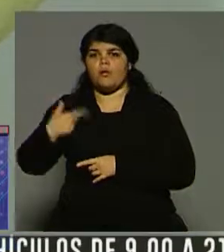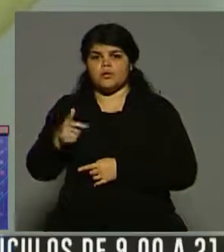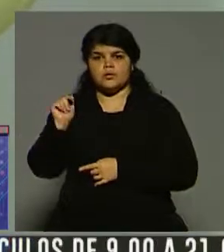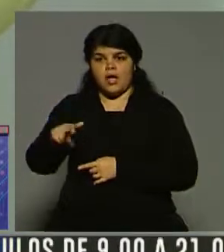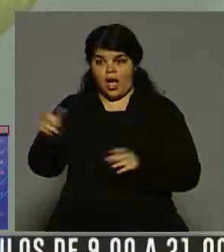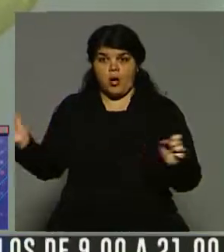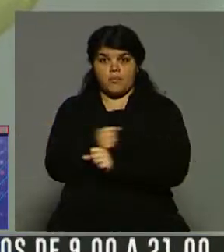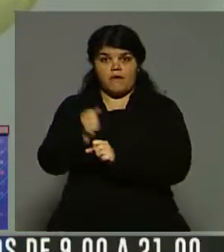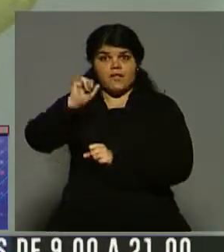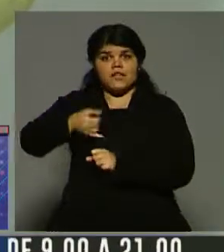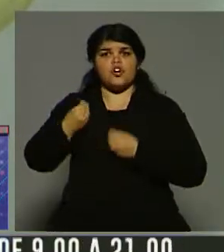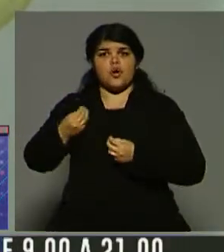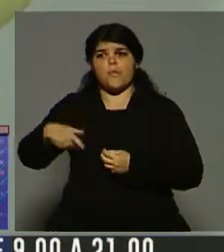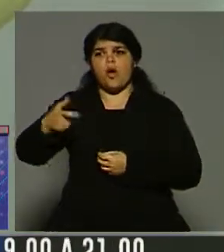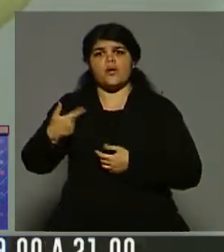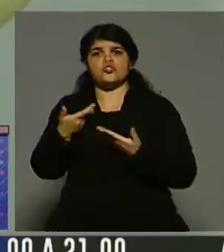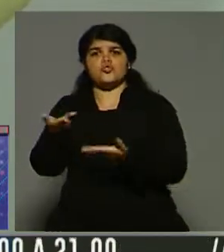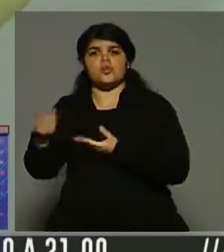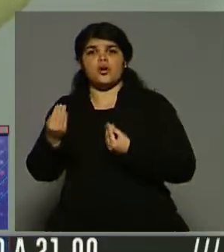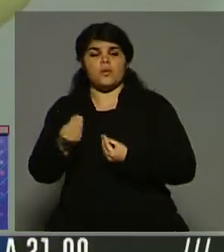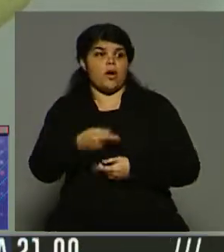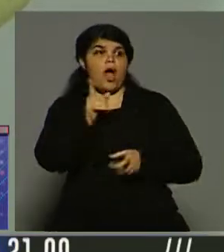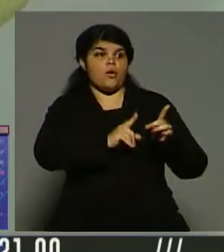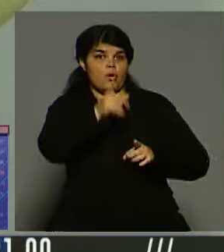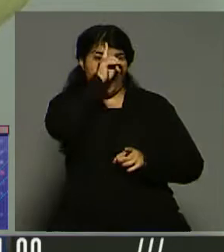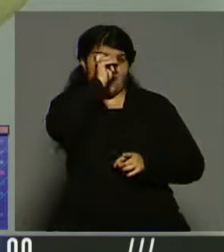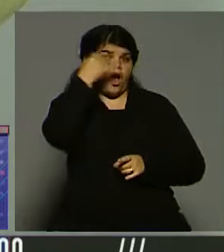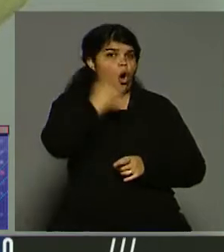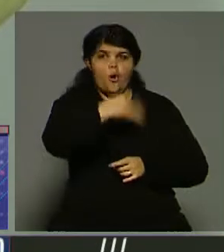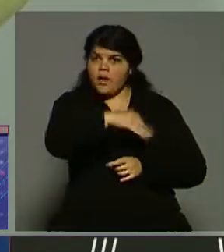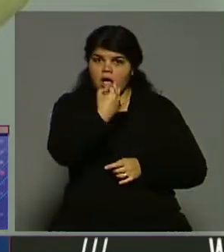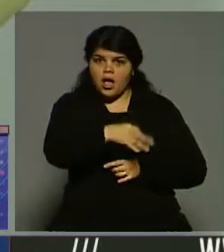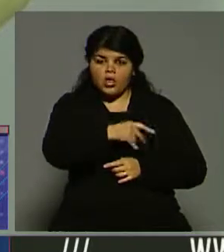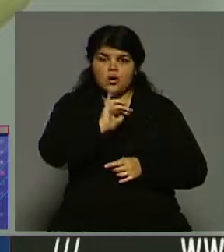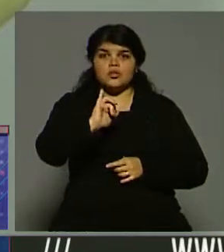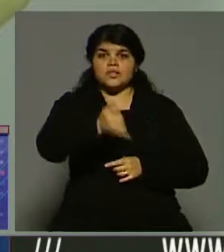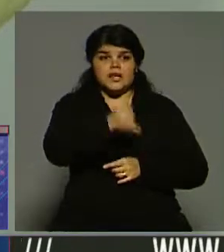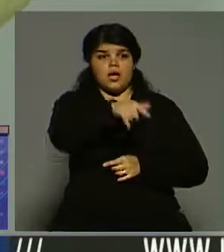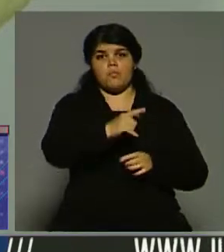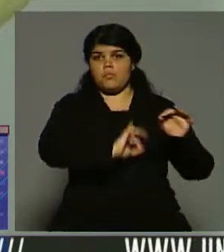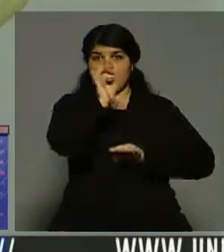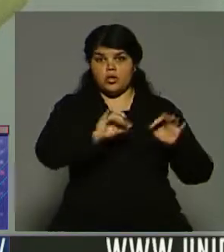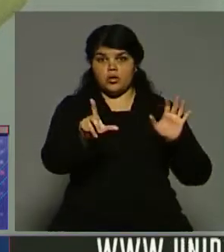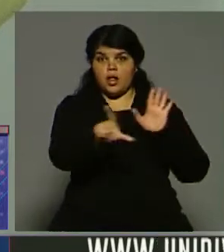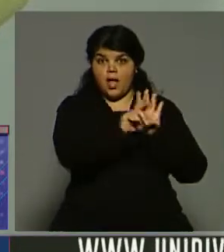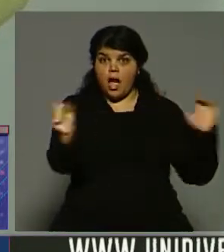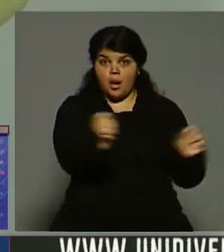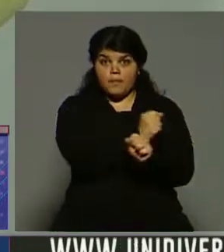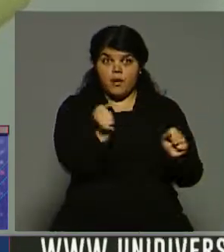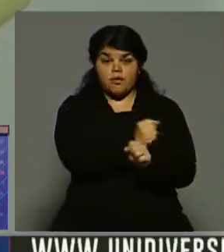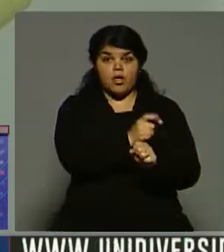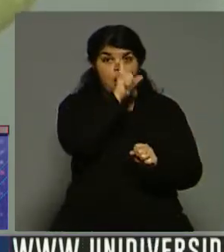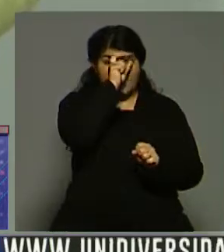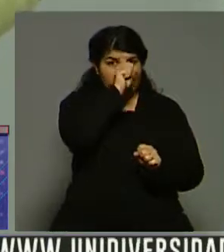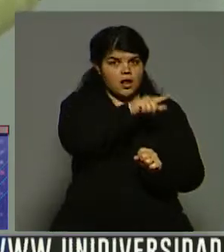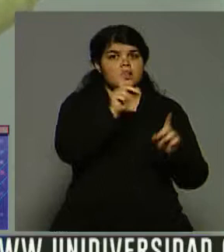se apruebe este proyecto. Exactamente, hospitales que van a estar obligados a poder brindar este servicio en el caso de que se apruebe este proyecto de ley y que también algunas clínicas, y ahí entramos